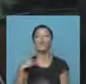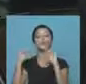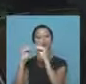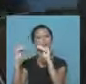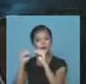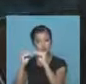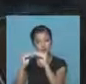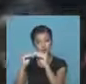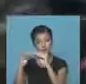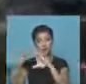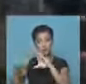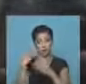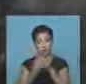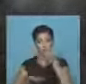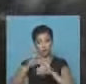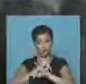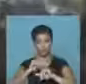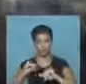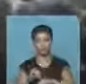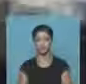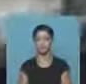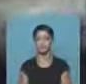equipo enviado especial.